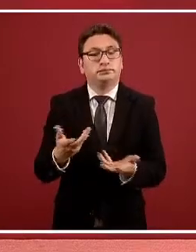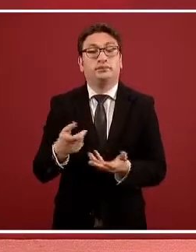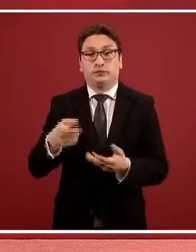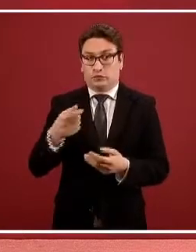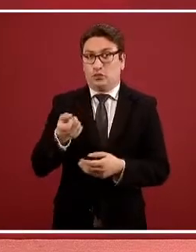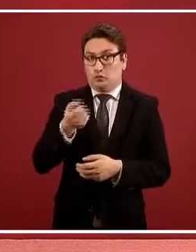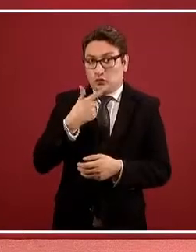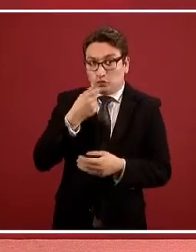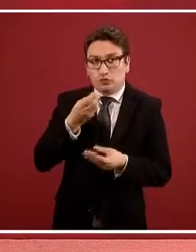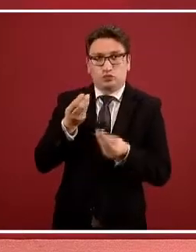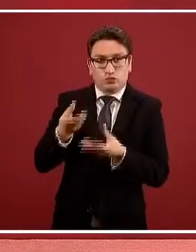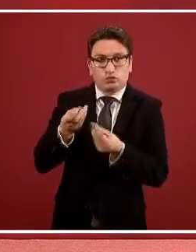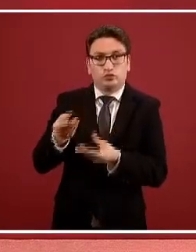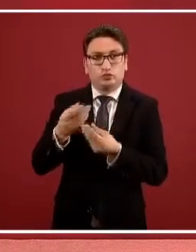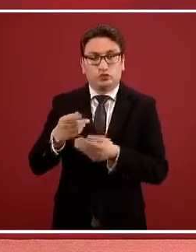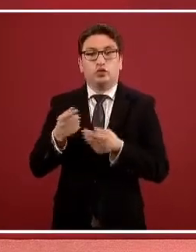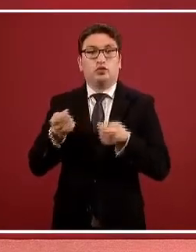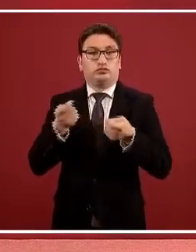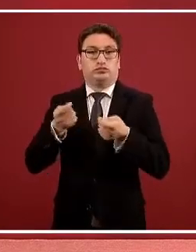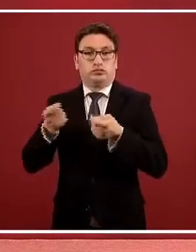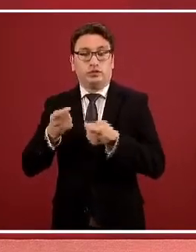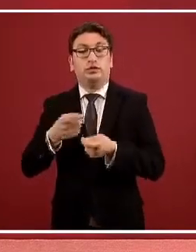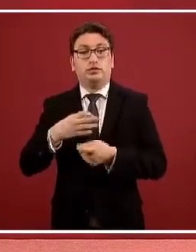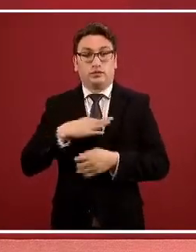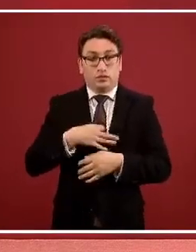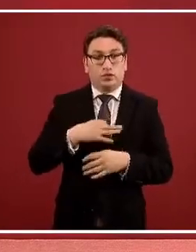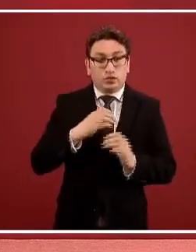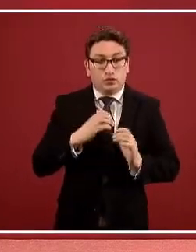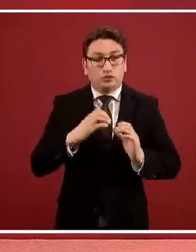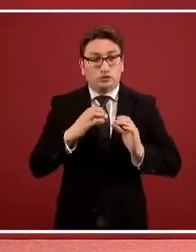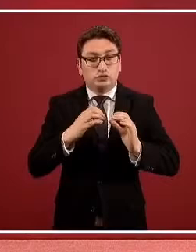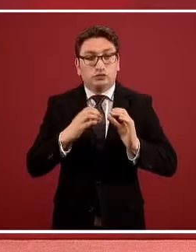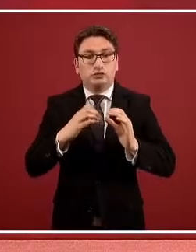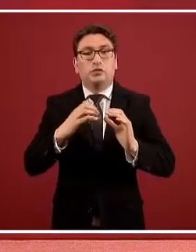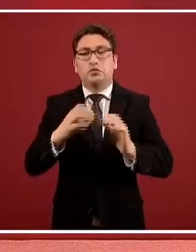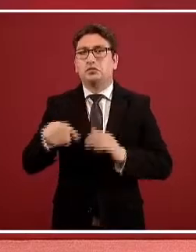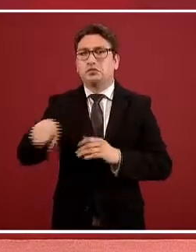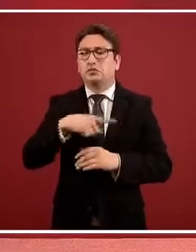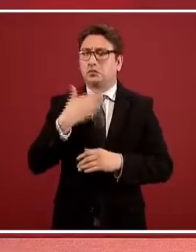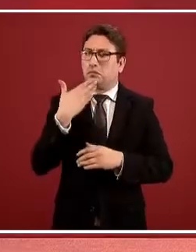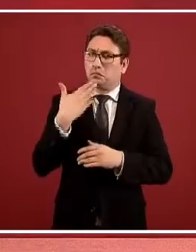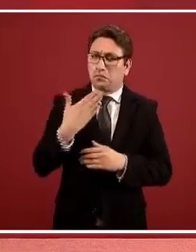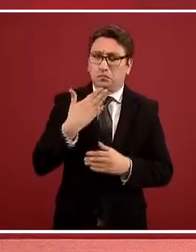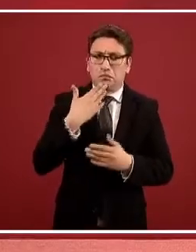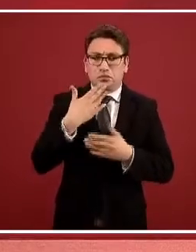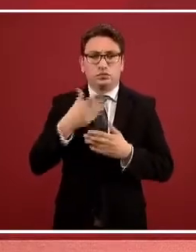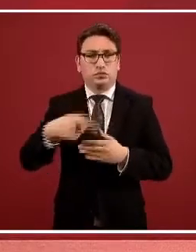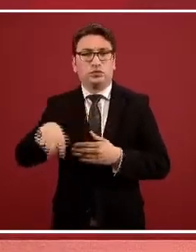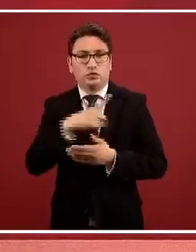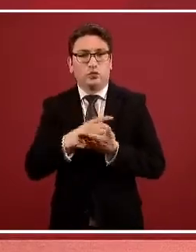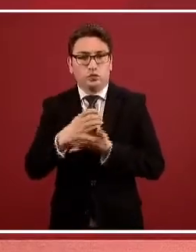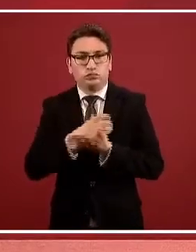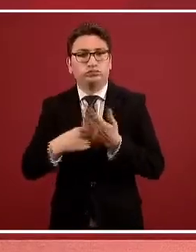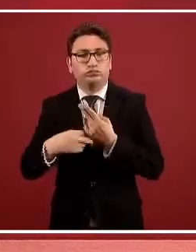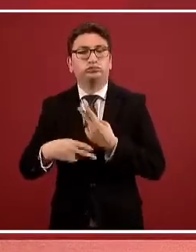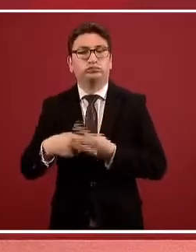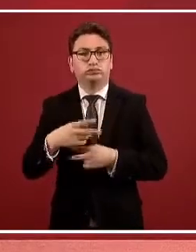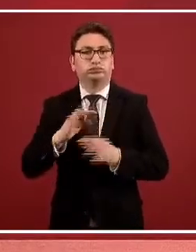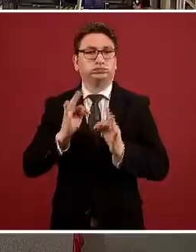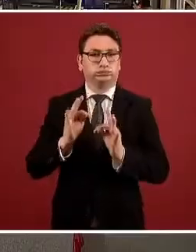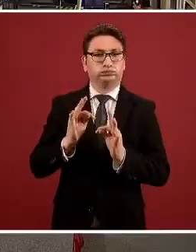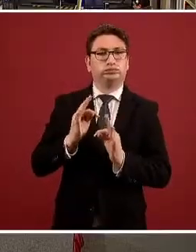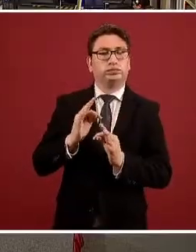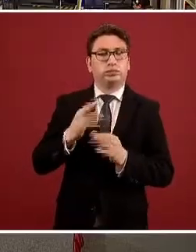están recibiendo tratamiento y que tienen controlada la infección y que han resuelto perfectamente bien la infección por el